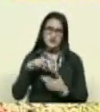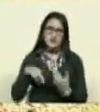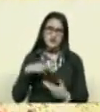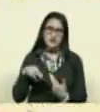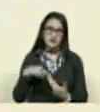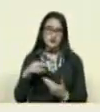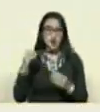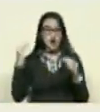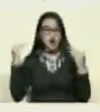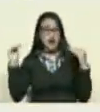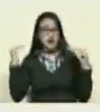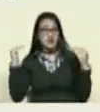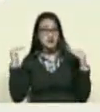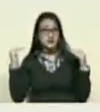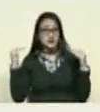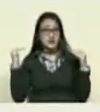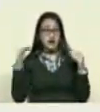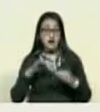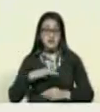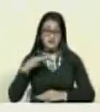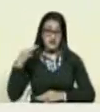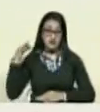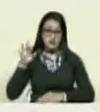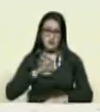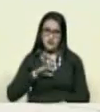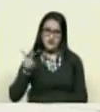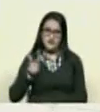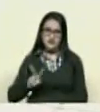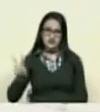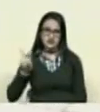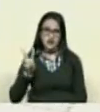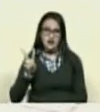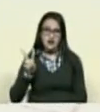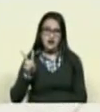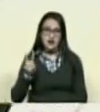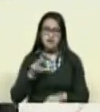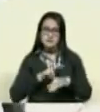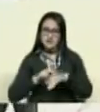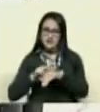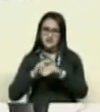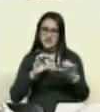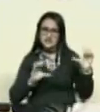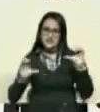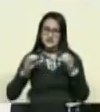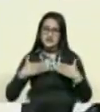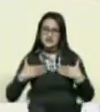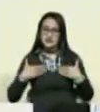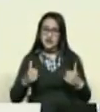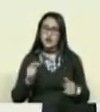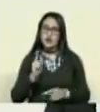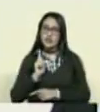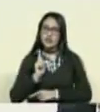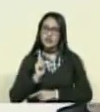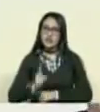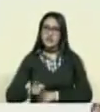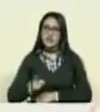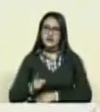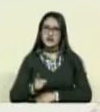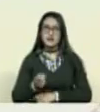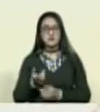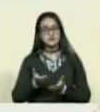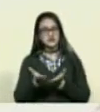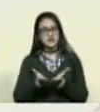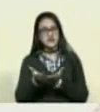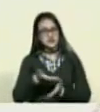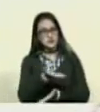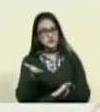revolución ética, moral, espiritual de Venezuela. La medicina y las ciencias de la salud tienen que ser para servir al